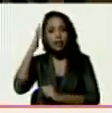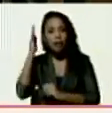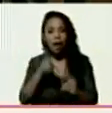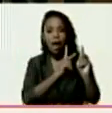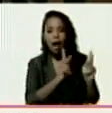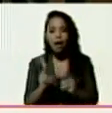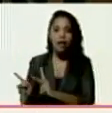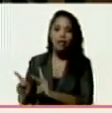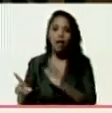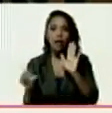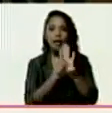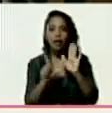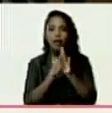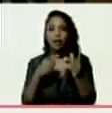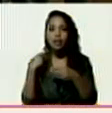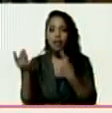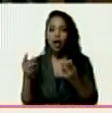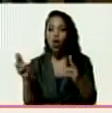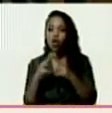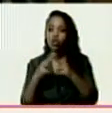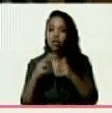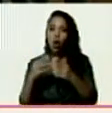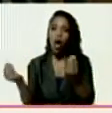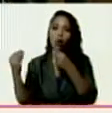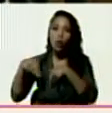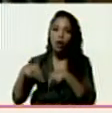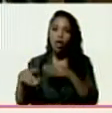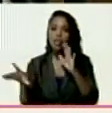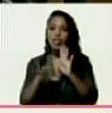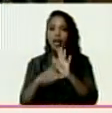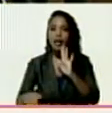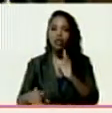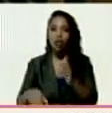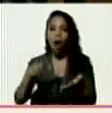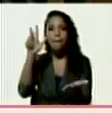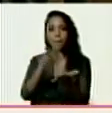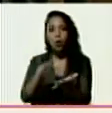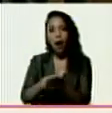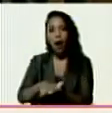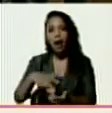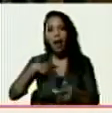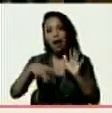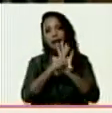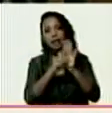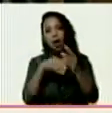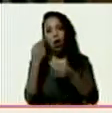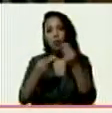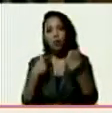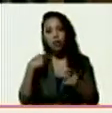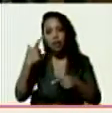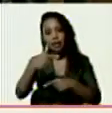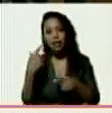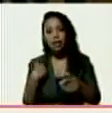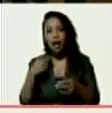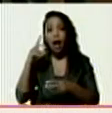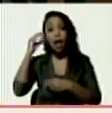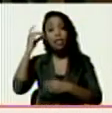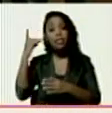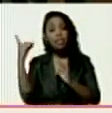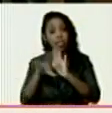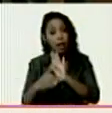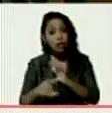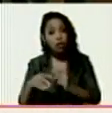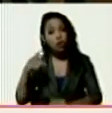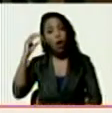legislativa, que era el derecho de conocer los acuerdos, que era el derecho de aprobar las leyes como tenían que aprobarse, que era el derecho de opinar y